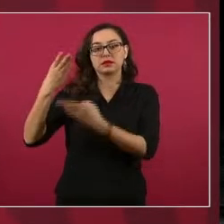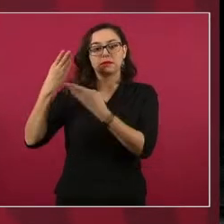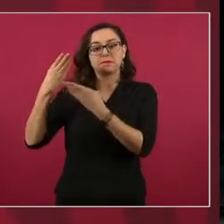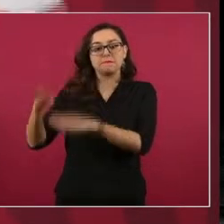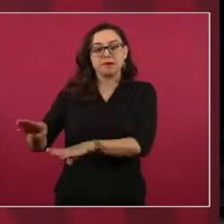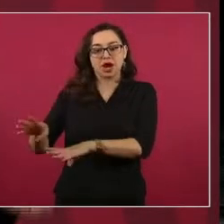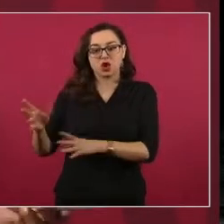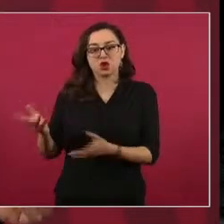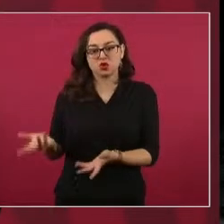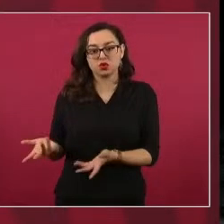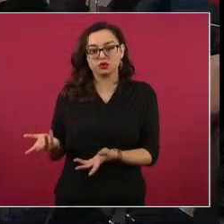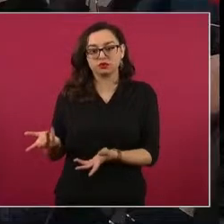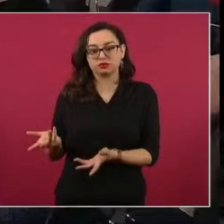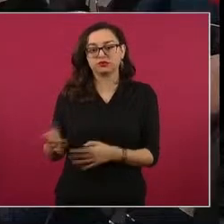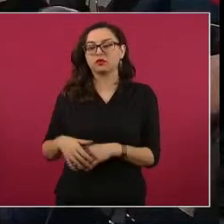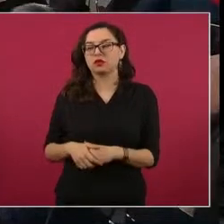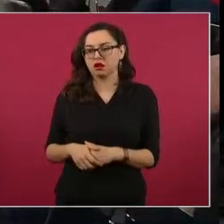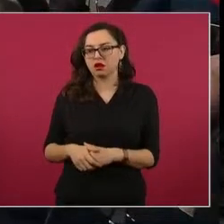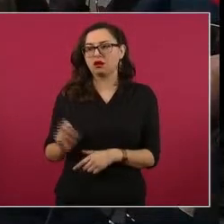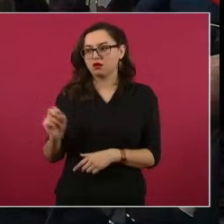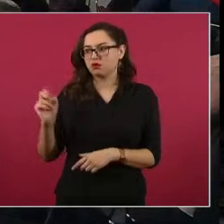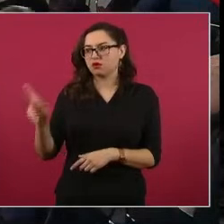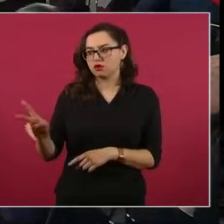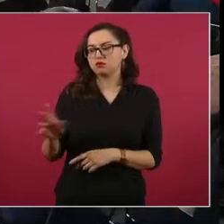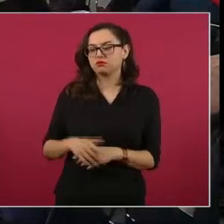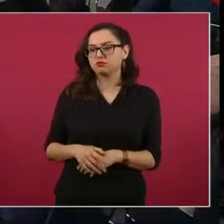y bueno es lo público donde quiera